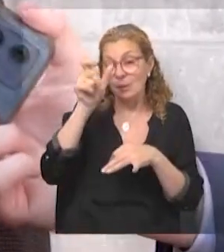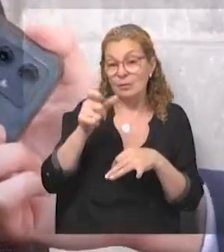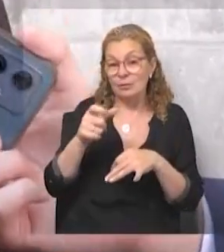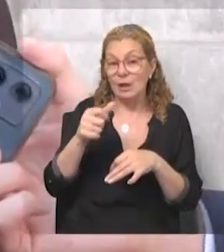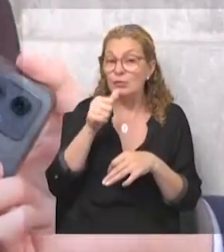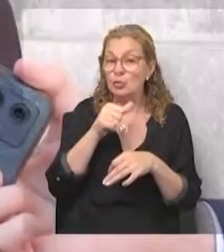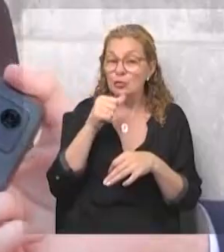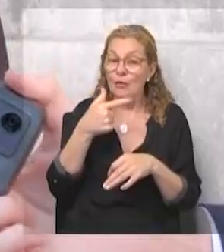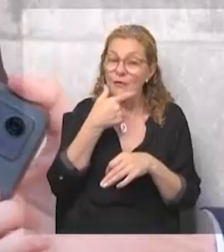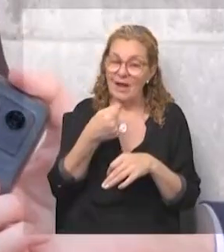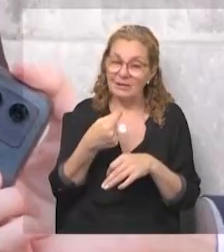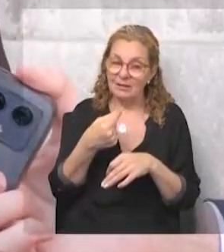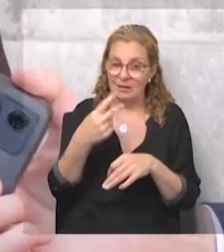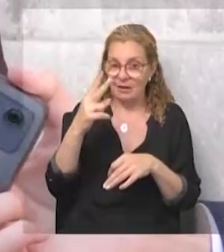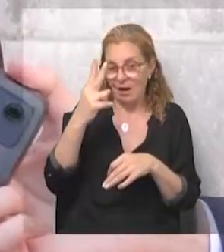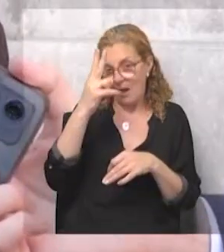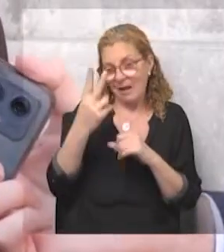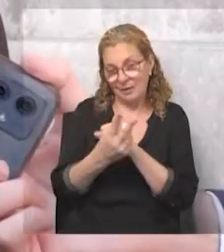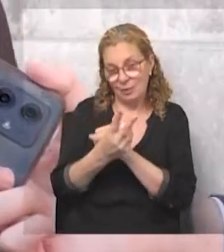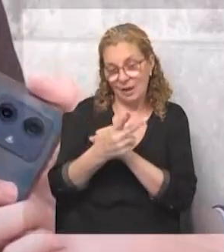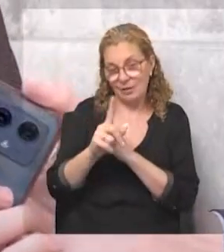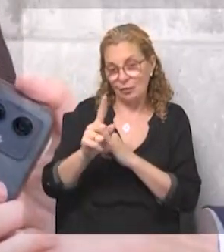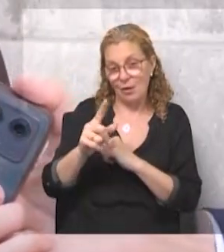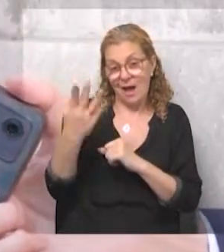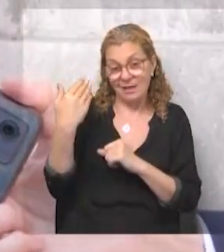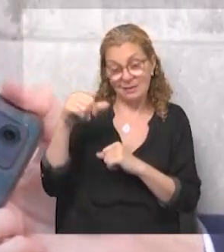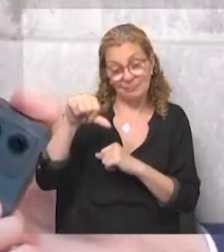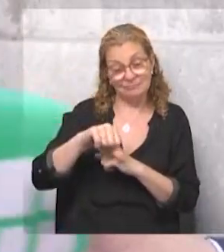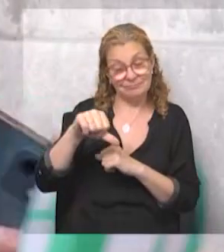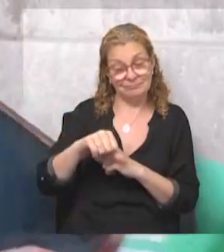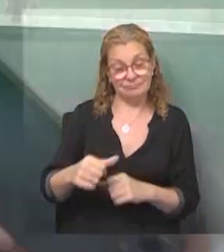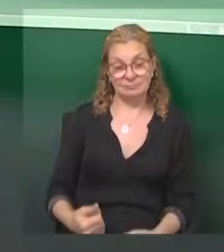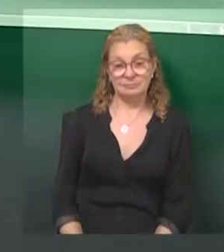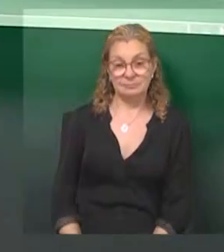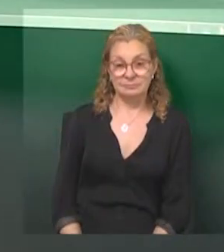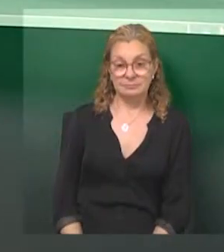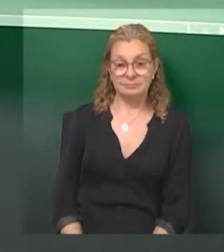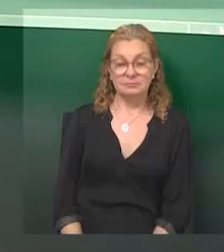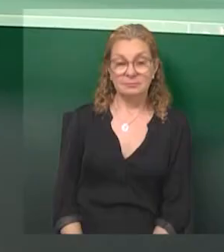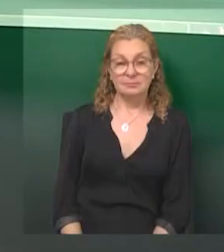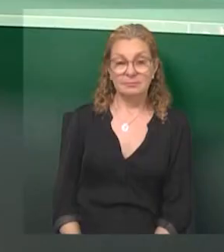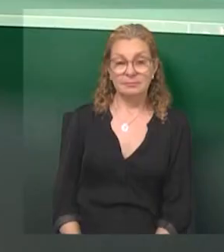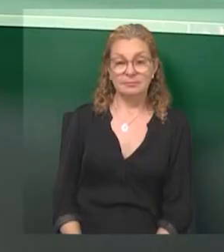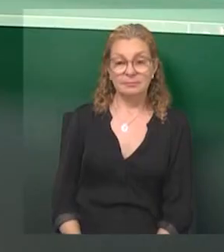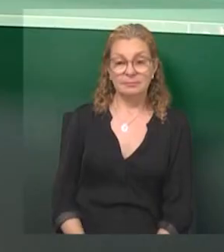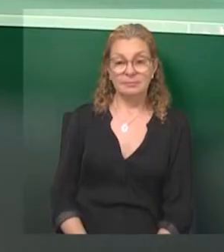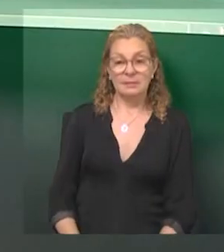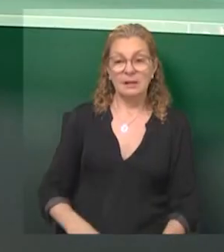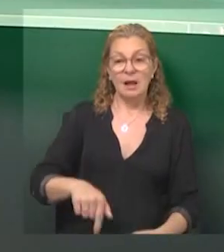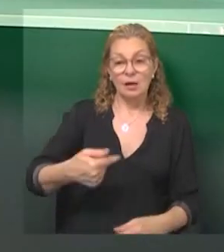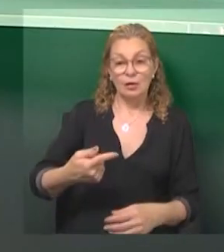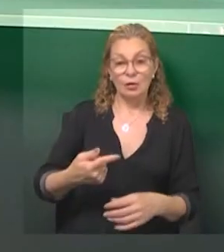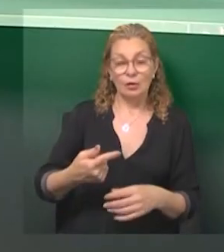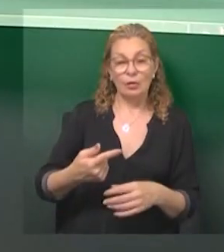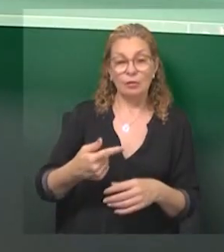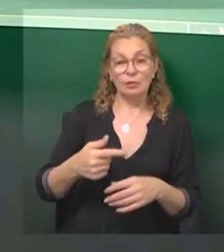fácil a la seguridad y ya probamos soluciones fáciles y no fue mucho peor y ahora pasamos al otro plebiscito porque el